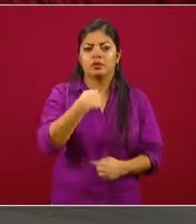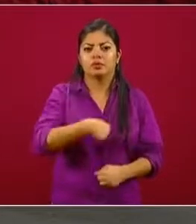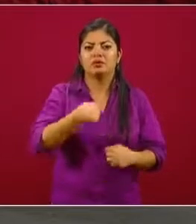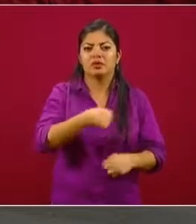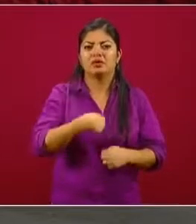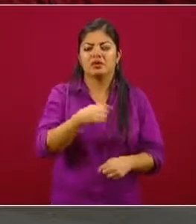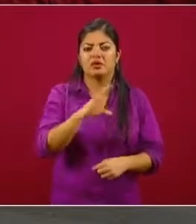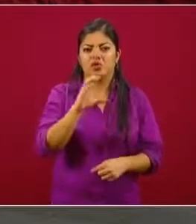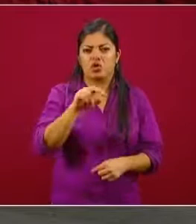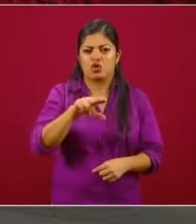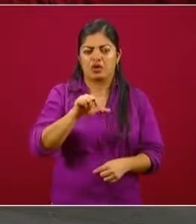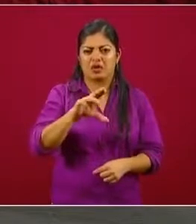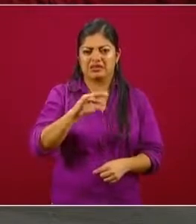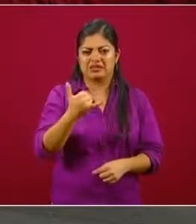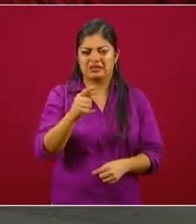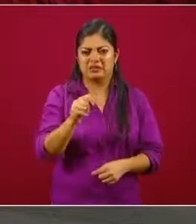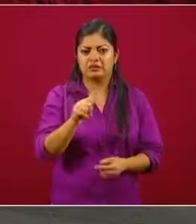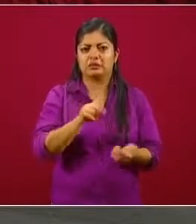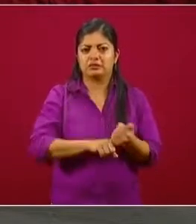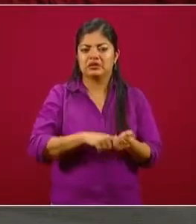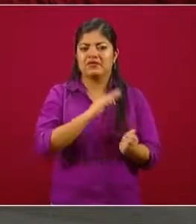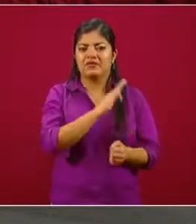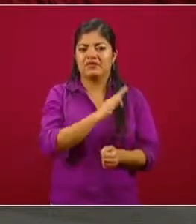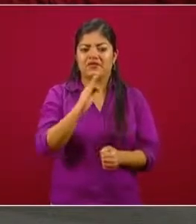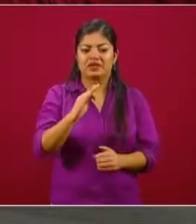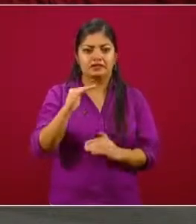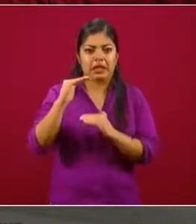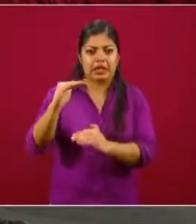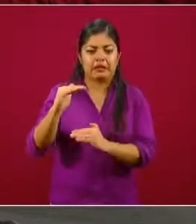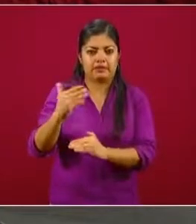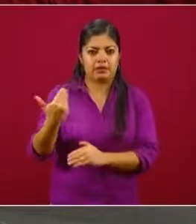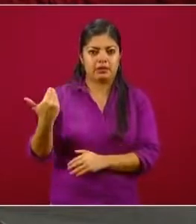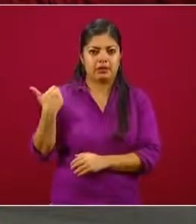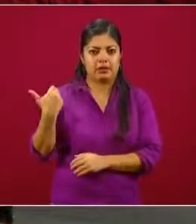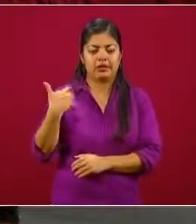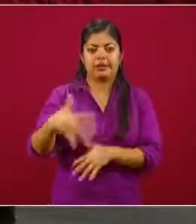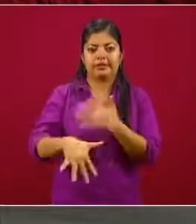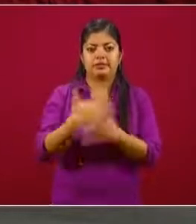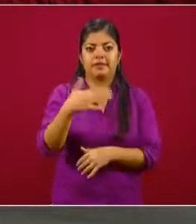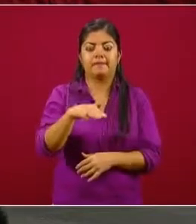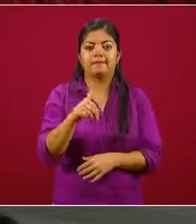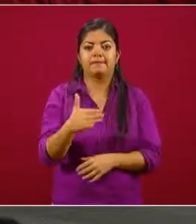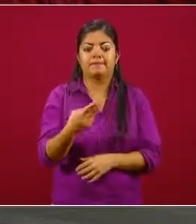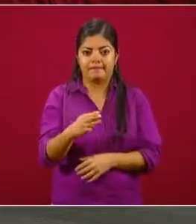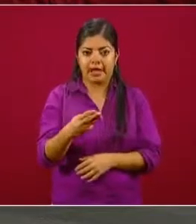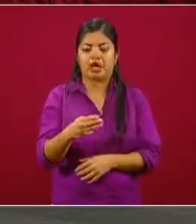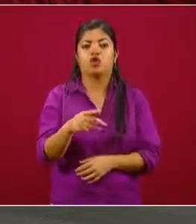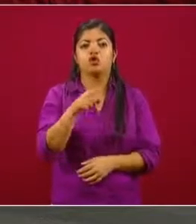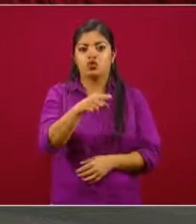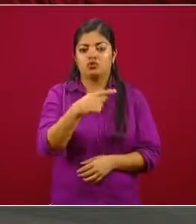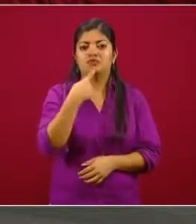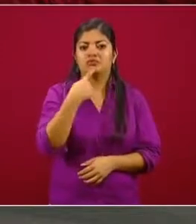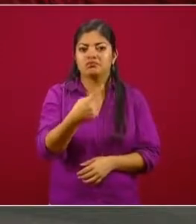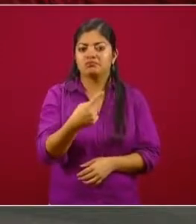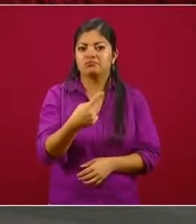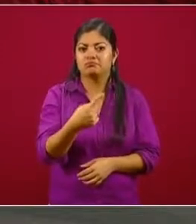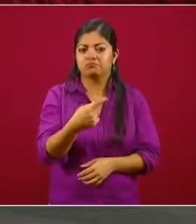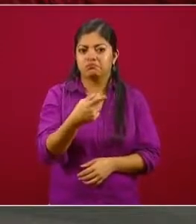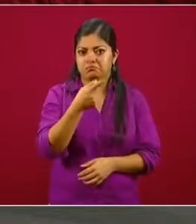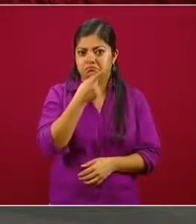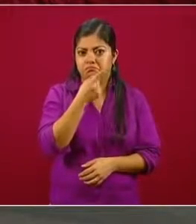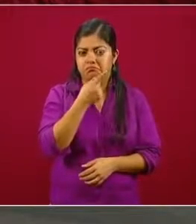del CONACYT. Se supone que la fecha límite era el 15 de mayo. Comentó que iba a decir qué hospitales y